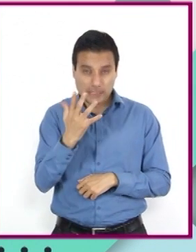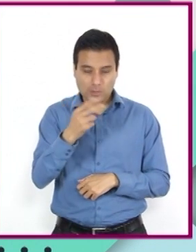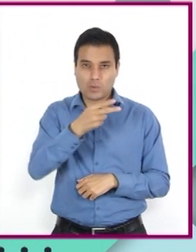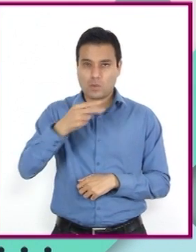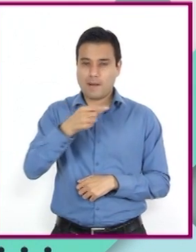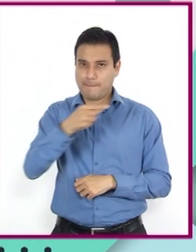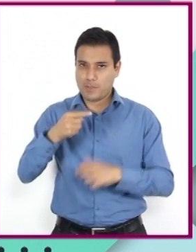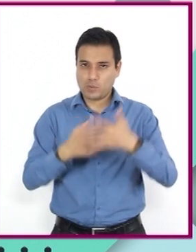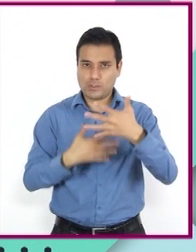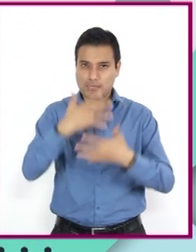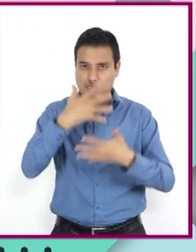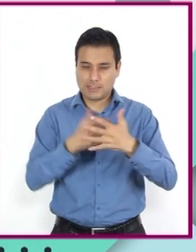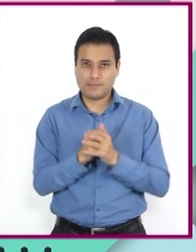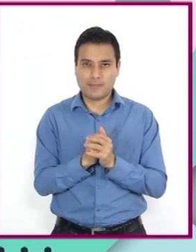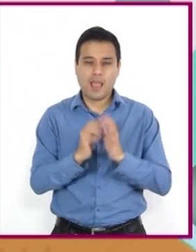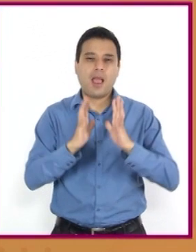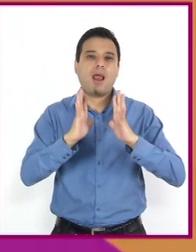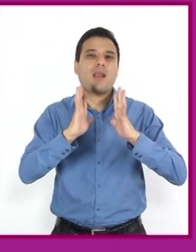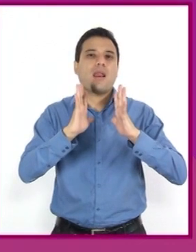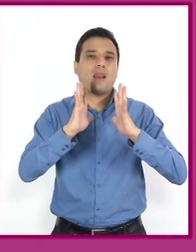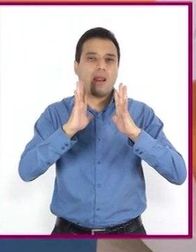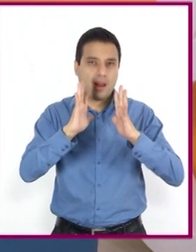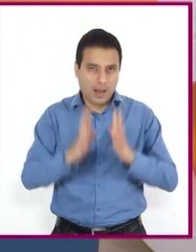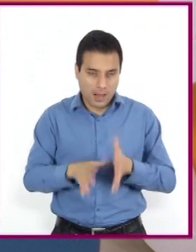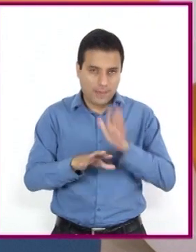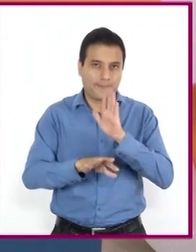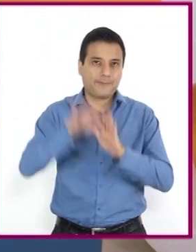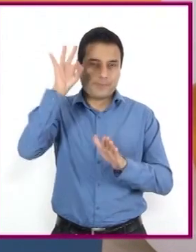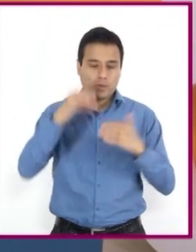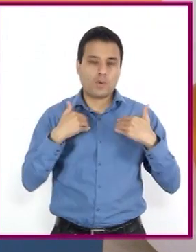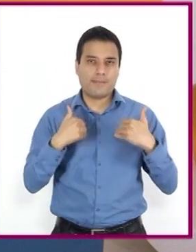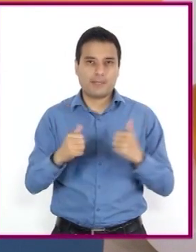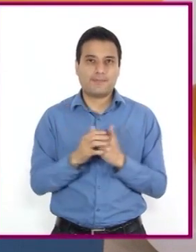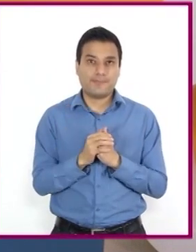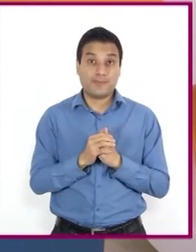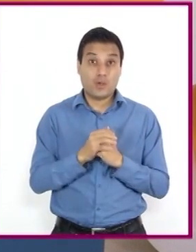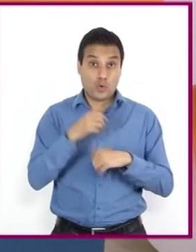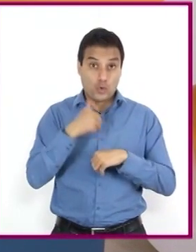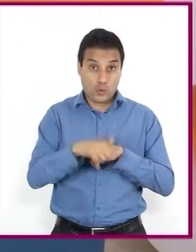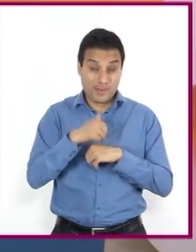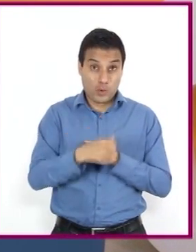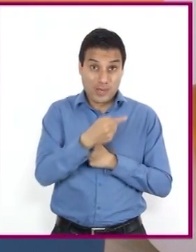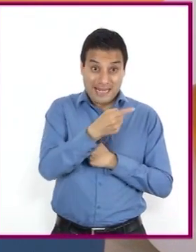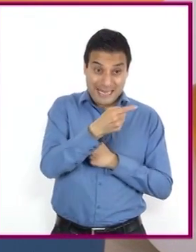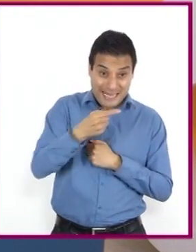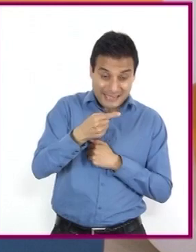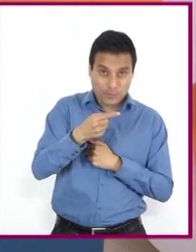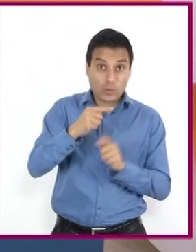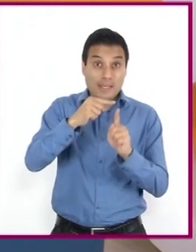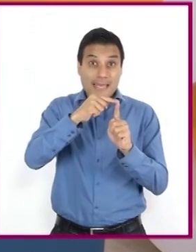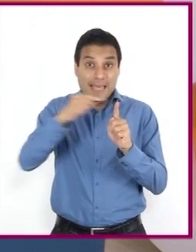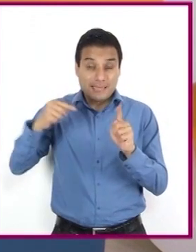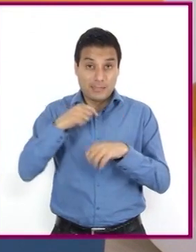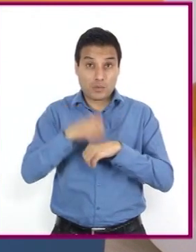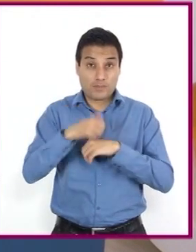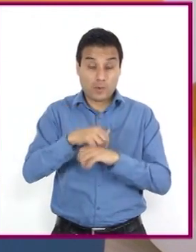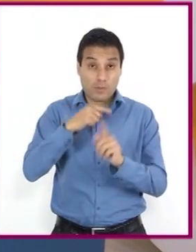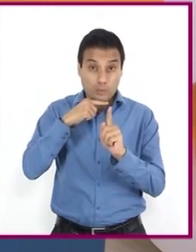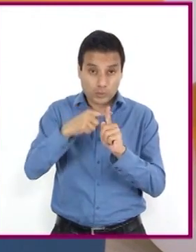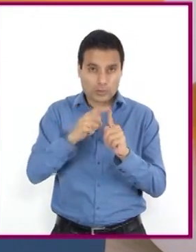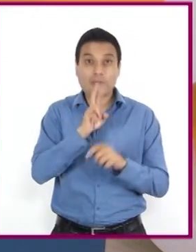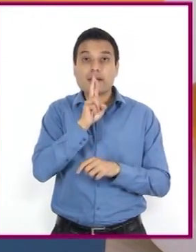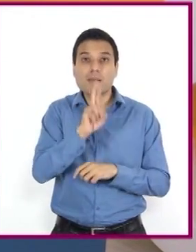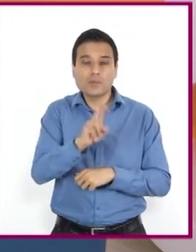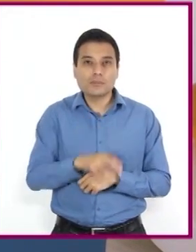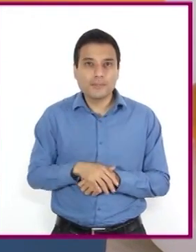negativo. Ya obtuvimos la conclusión de que un número negativo entre otro positivo da como resultado